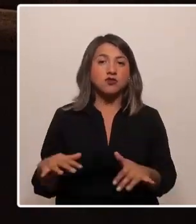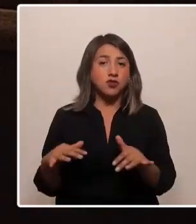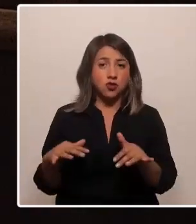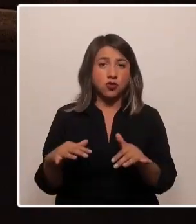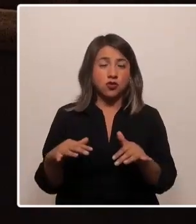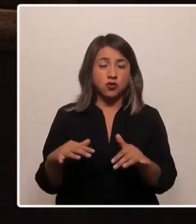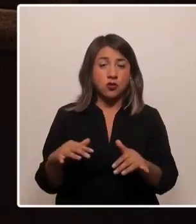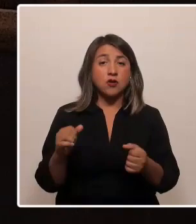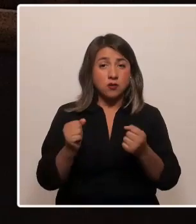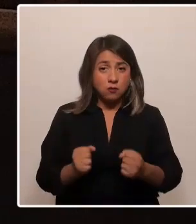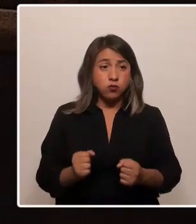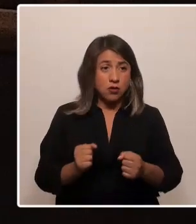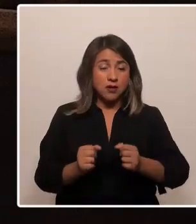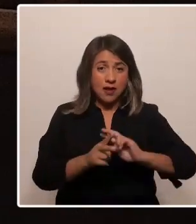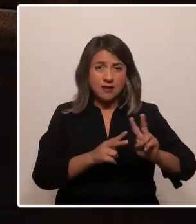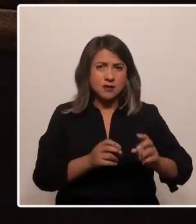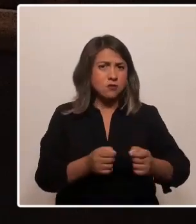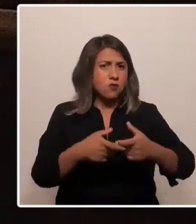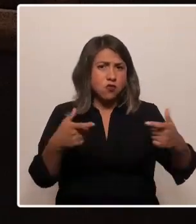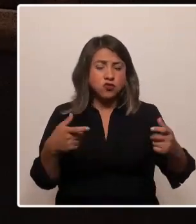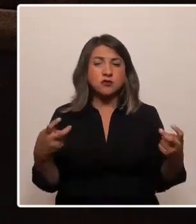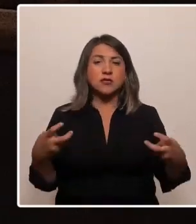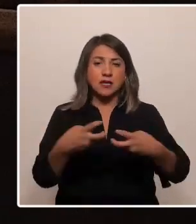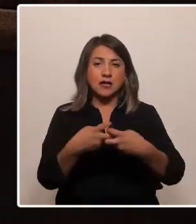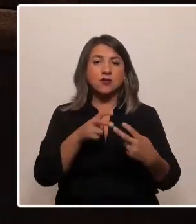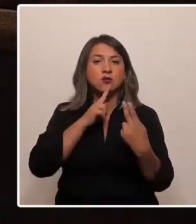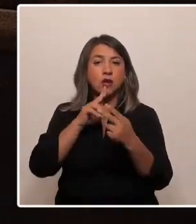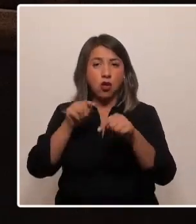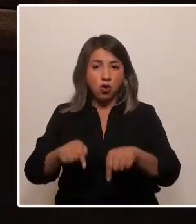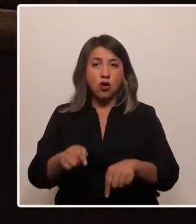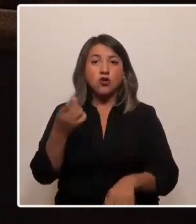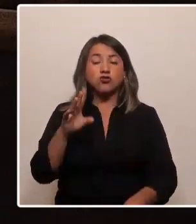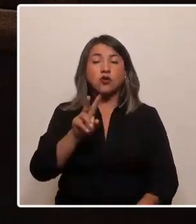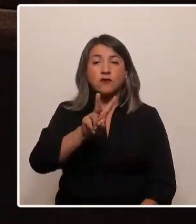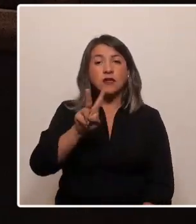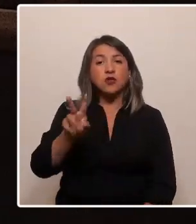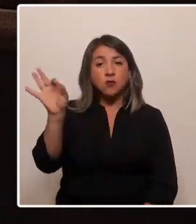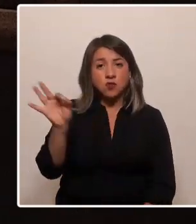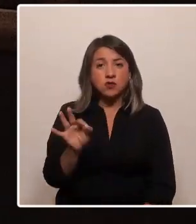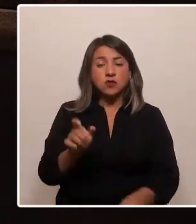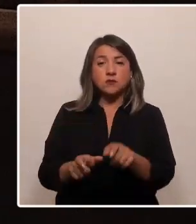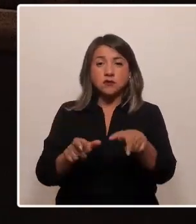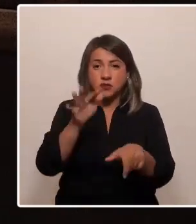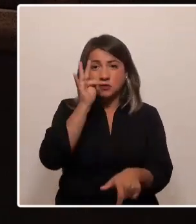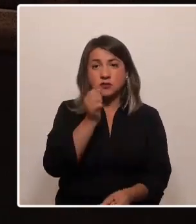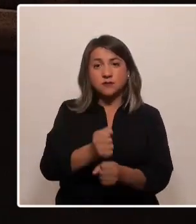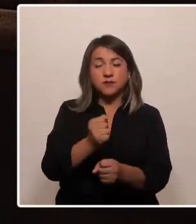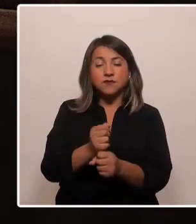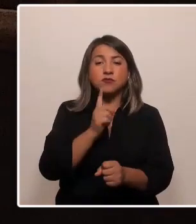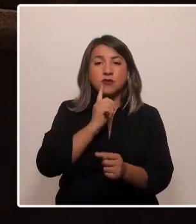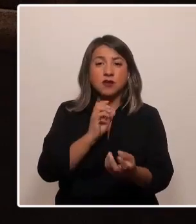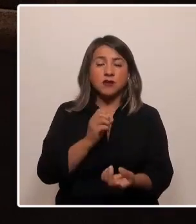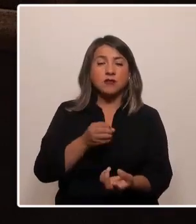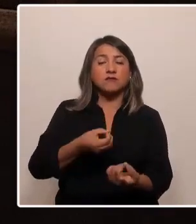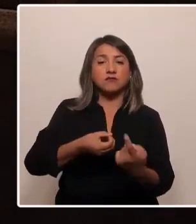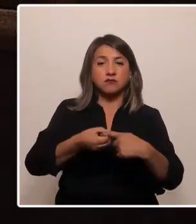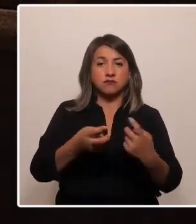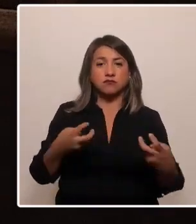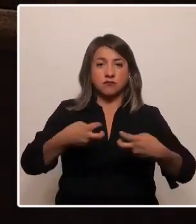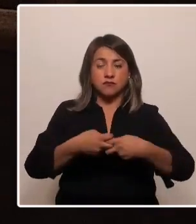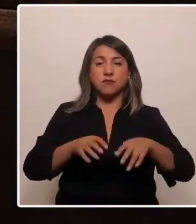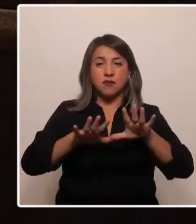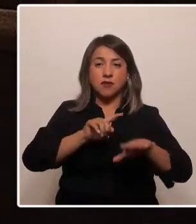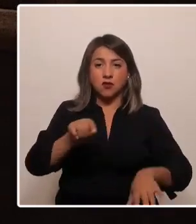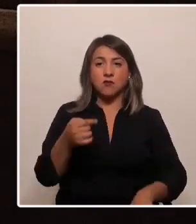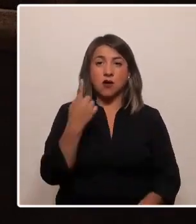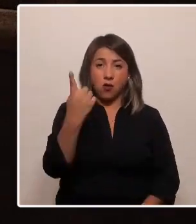podían desenvolver los sindicatos. El resultado de ello es que hoy tan solo el 22% de los trabajadores se encuentra sindicalizado y solo el